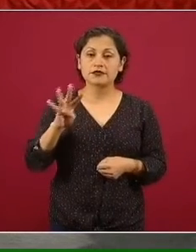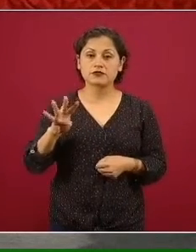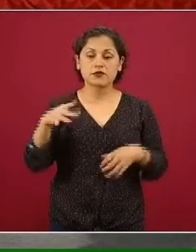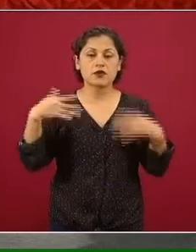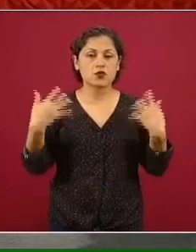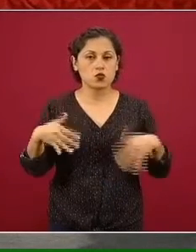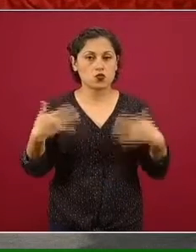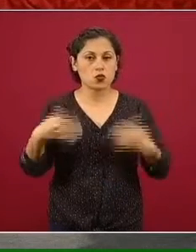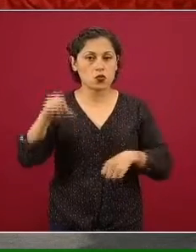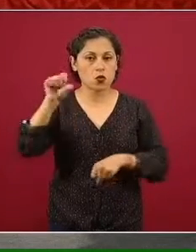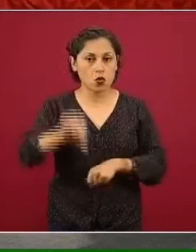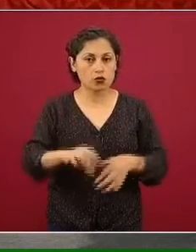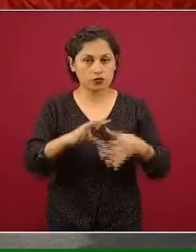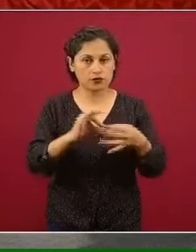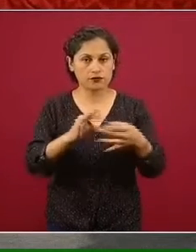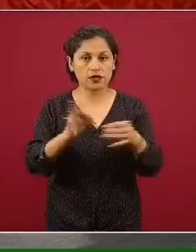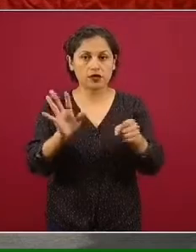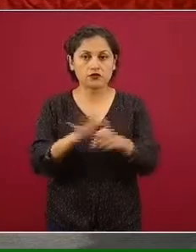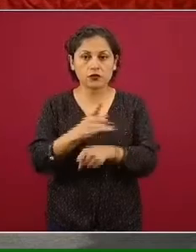consideramos muy importante.